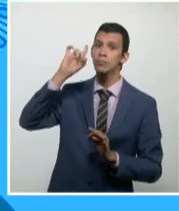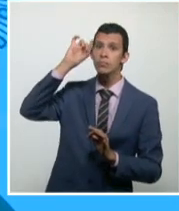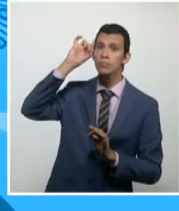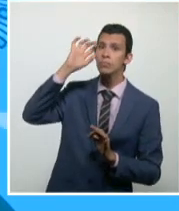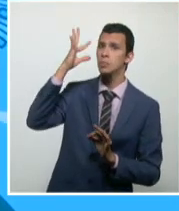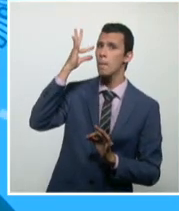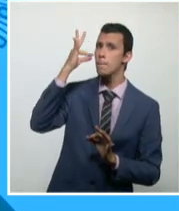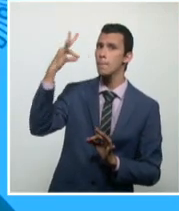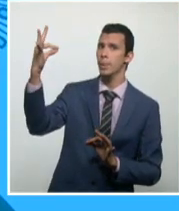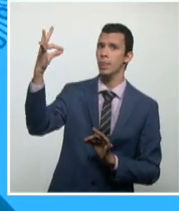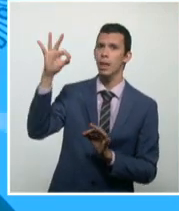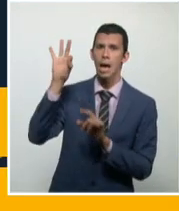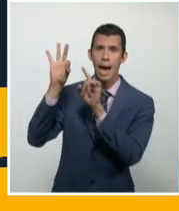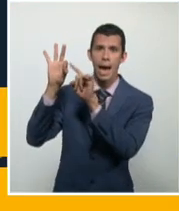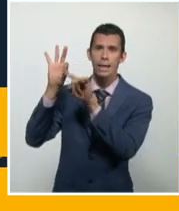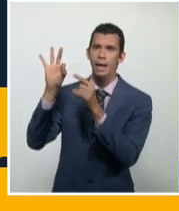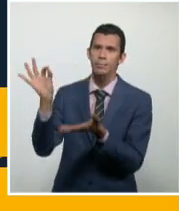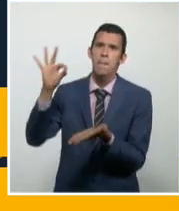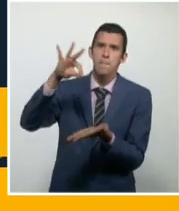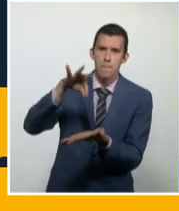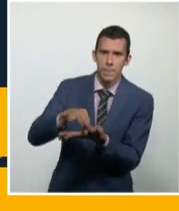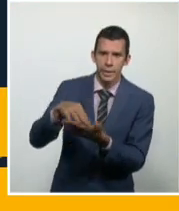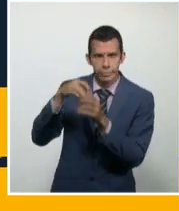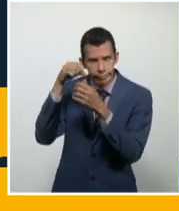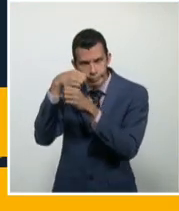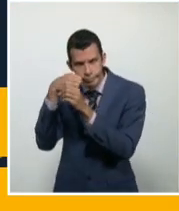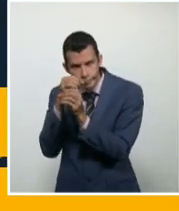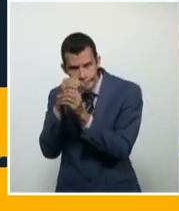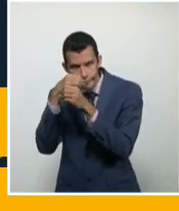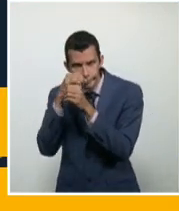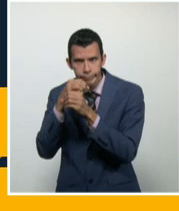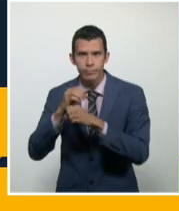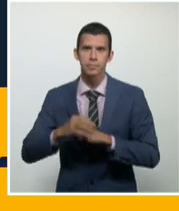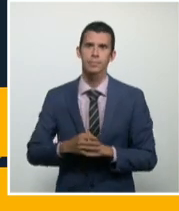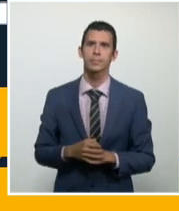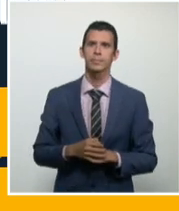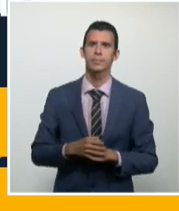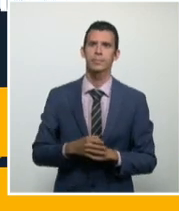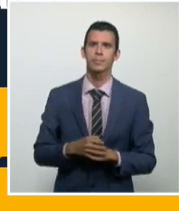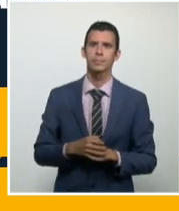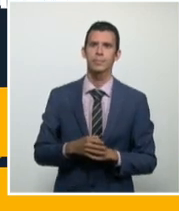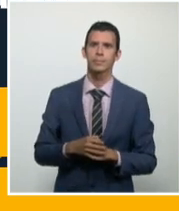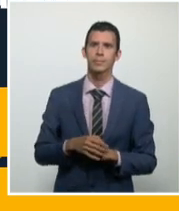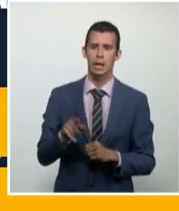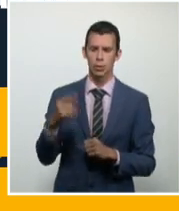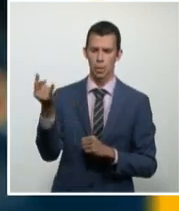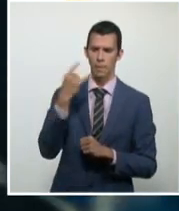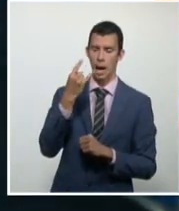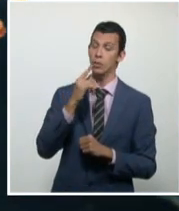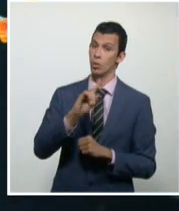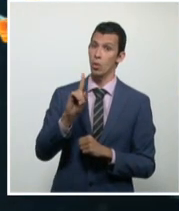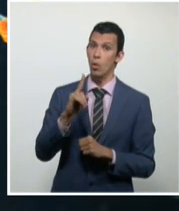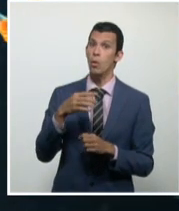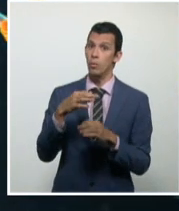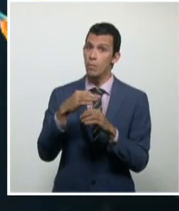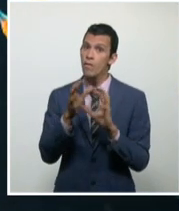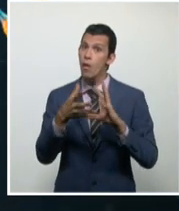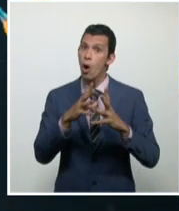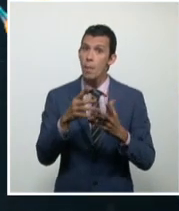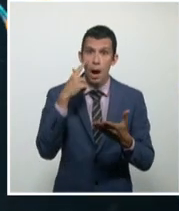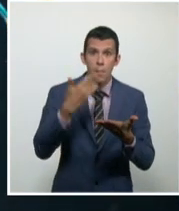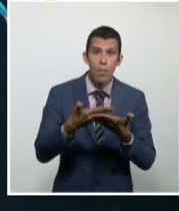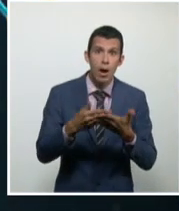y la analizan en el laboratorio la prueba sobresale por su elevada precisión alta sensibilidad y porque detecta el virus